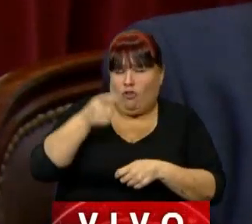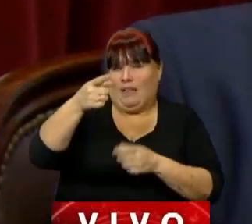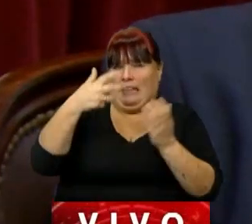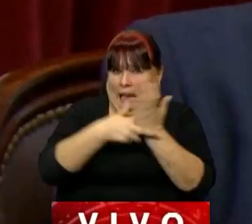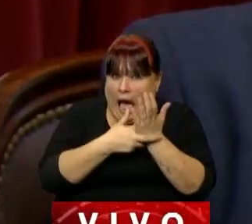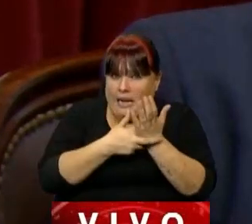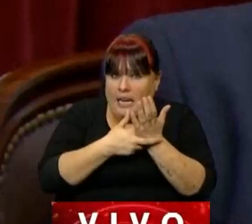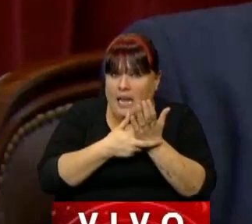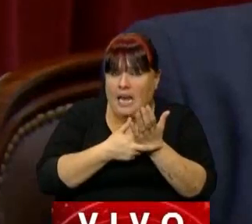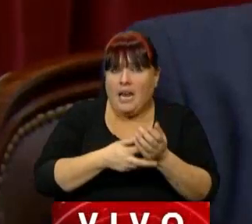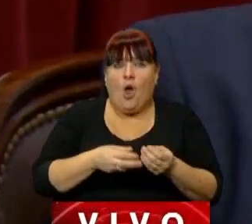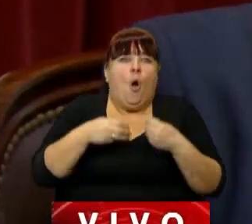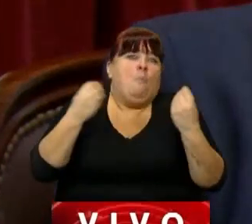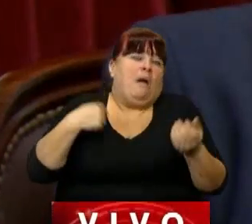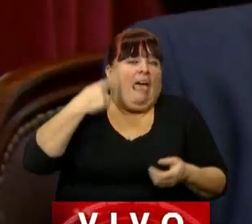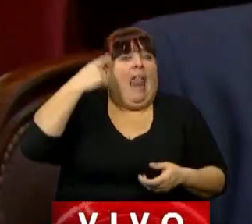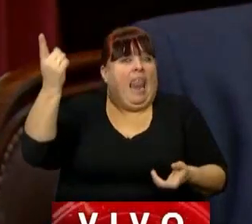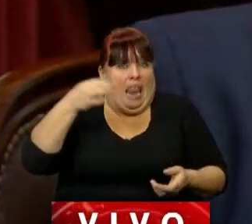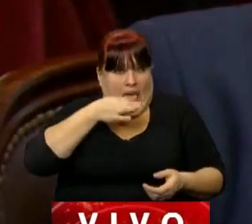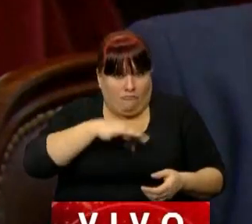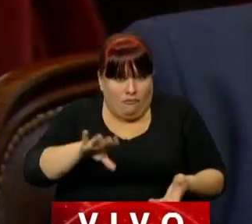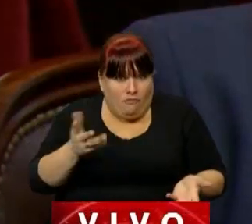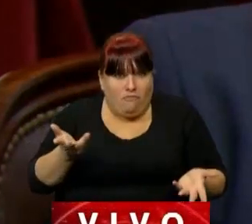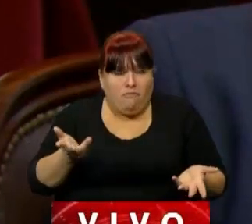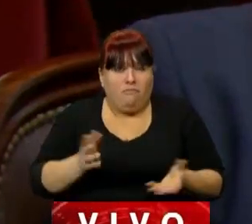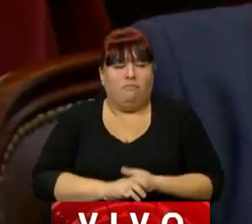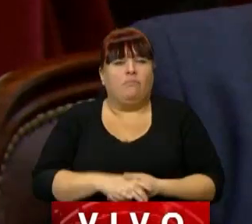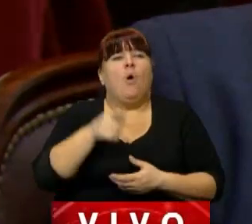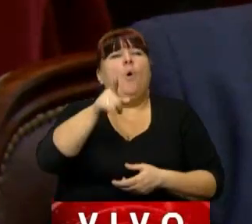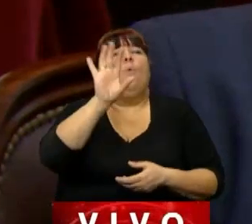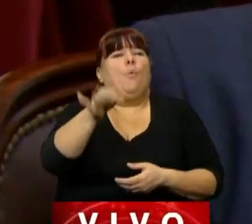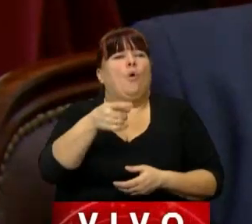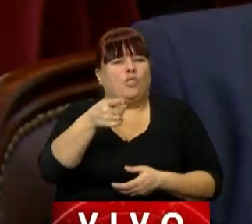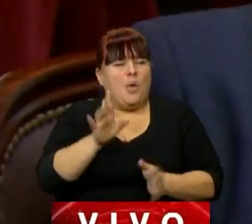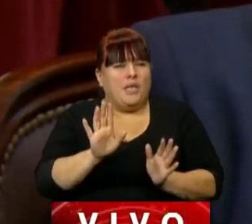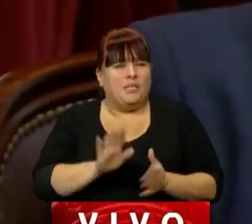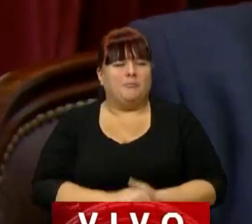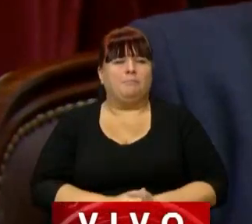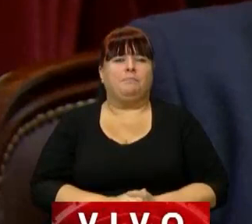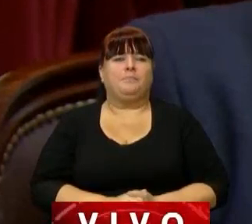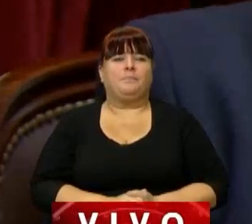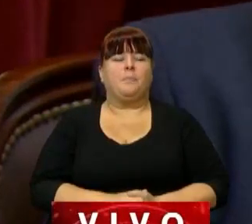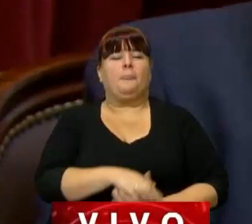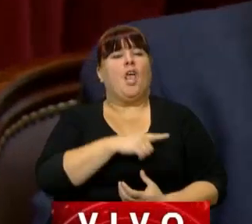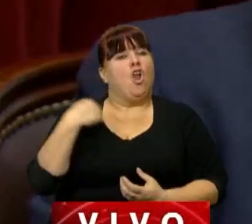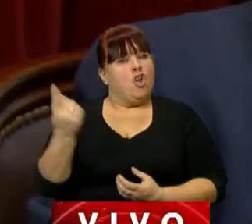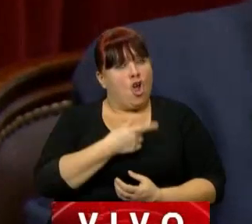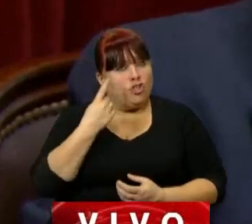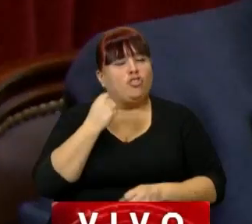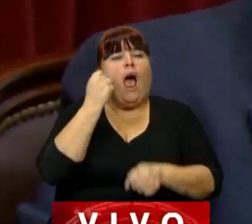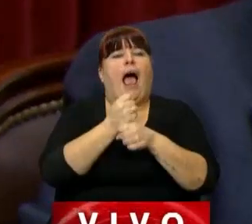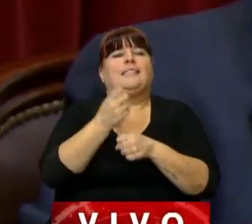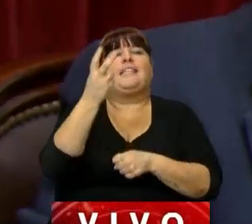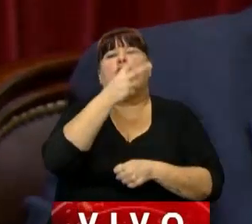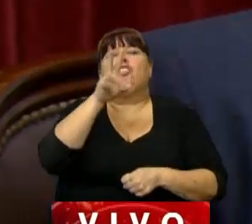carne porque se nos ocurre? ¿Sabe qué, señor presidente? Nosotros hasta